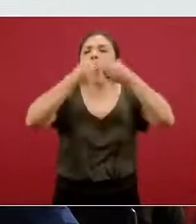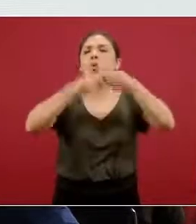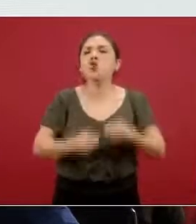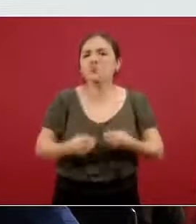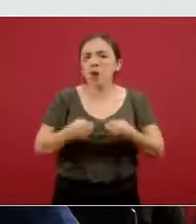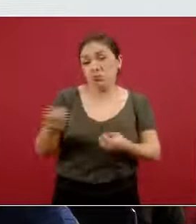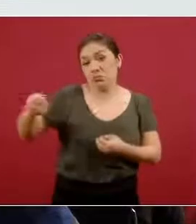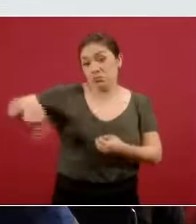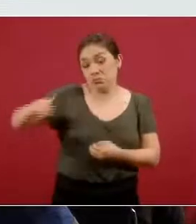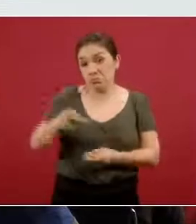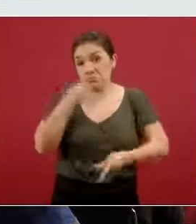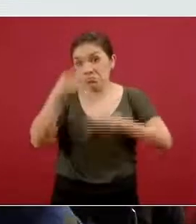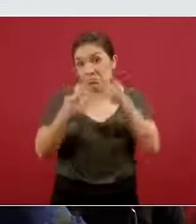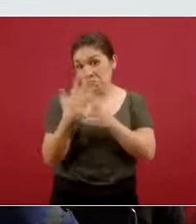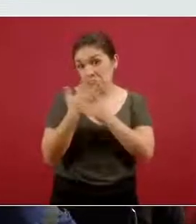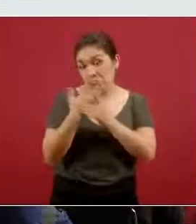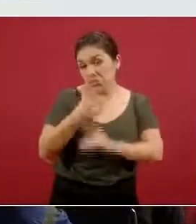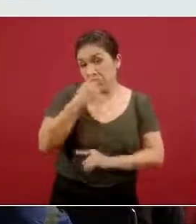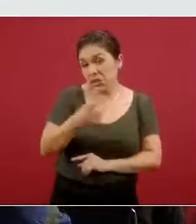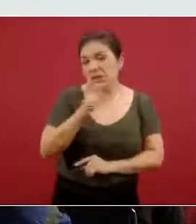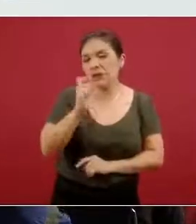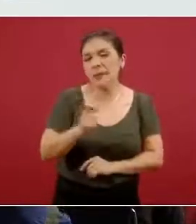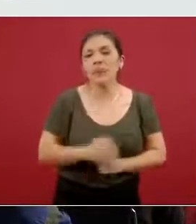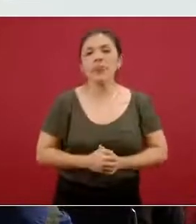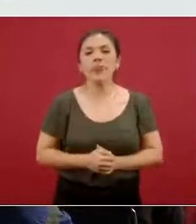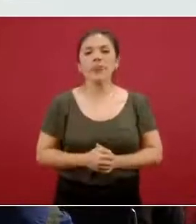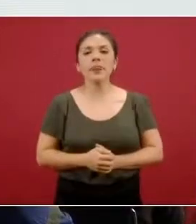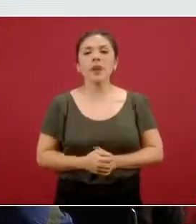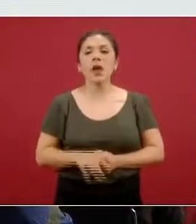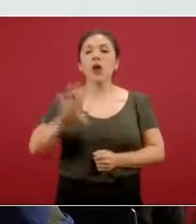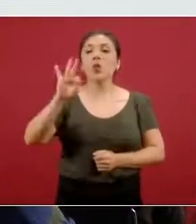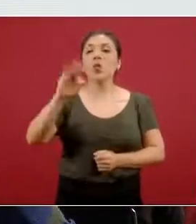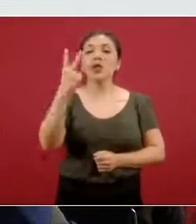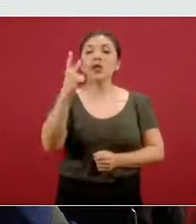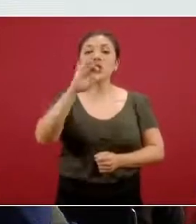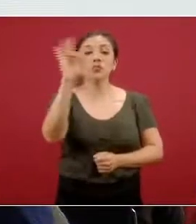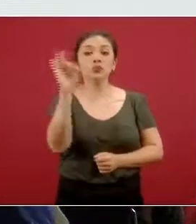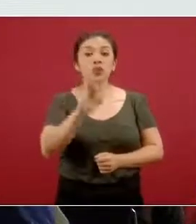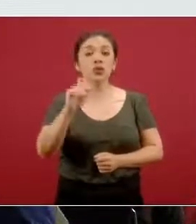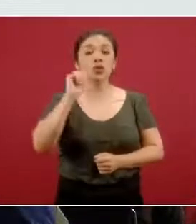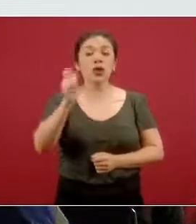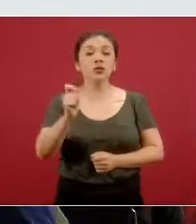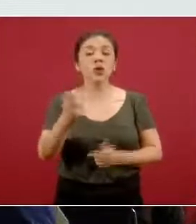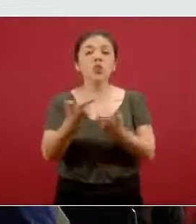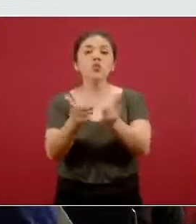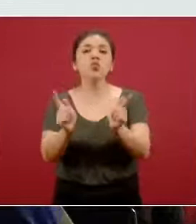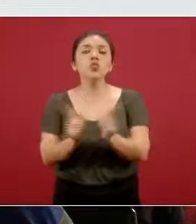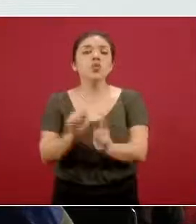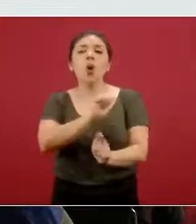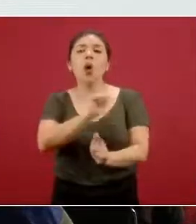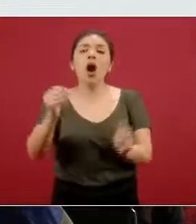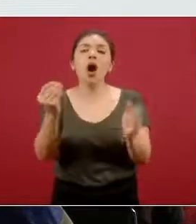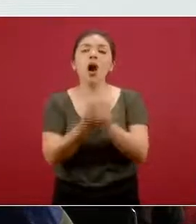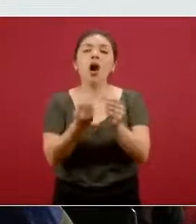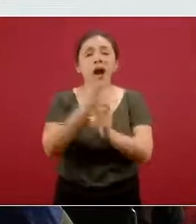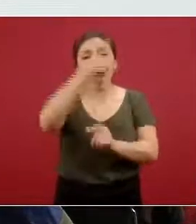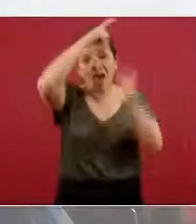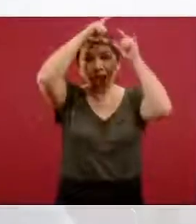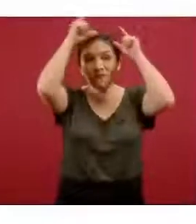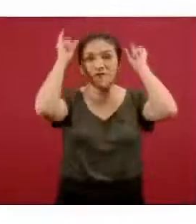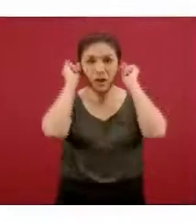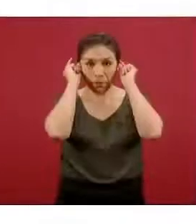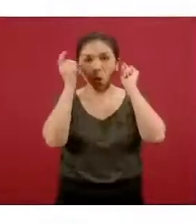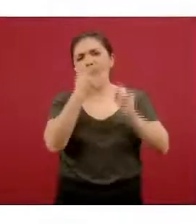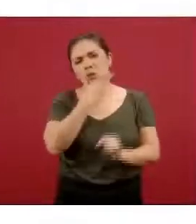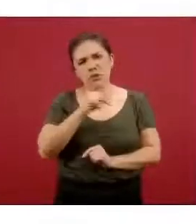que expresaron tener. Con 42% tenemos al grupo de enfermeros y de